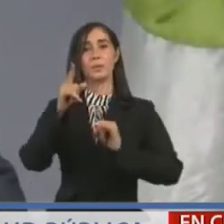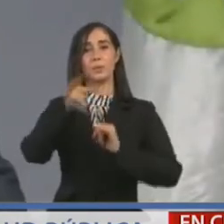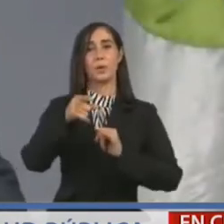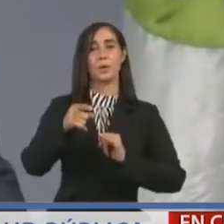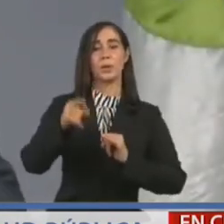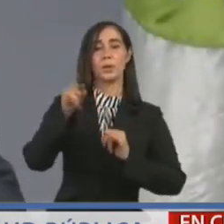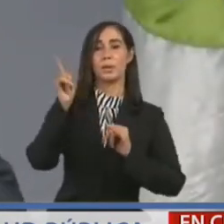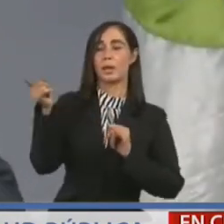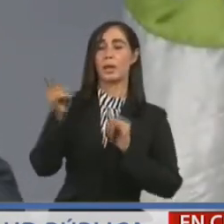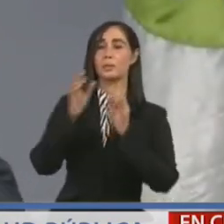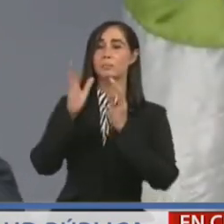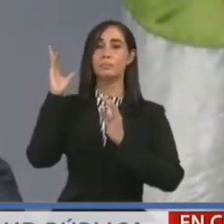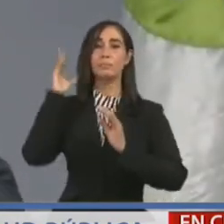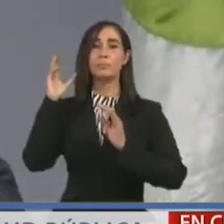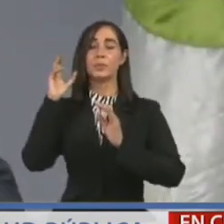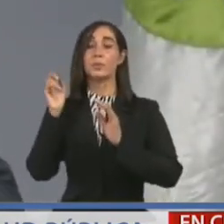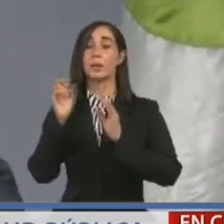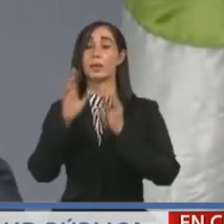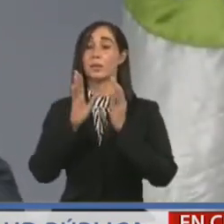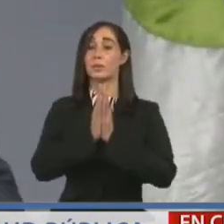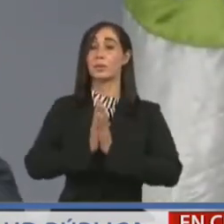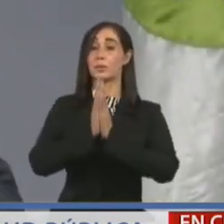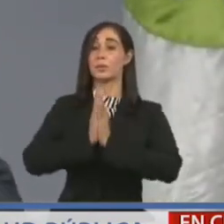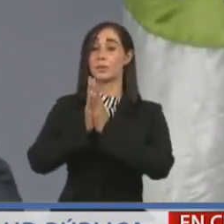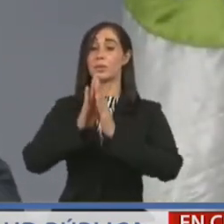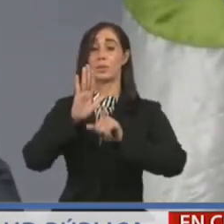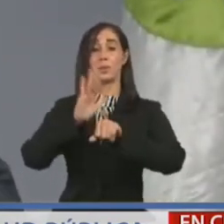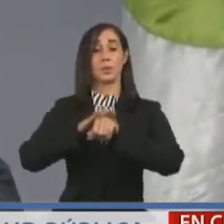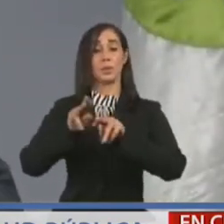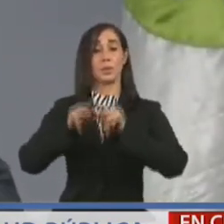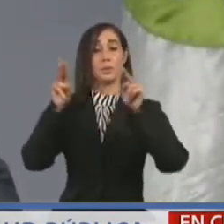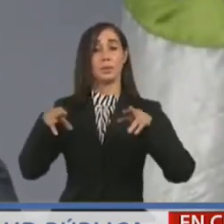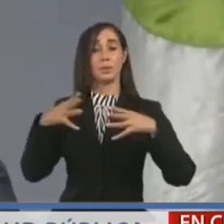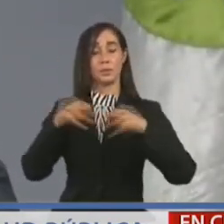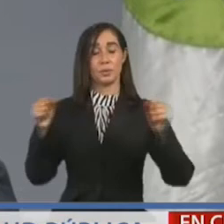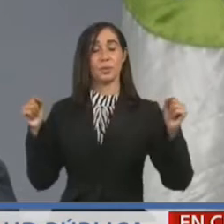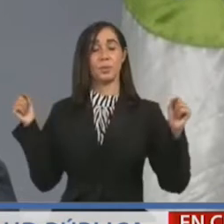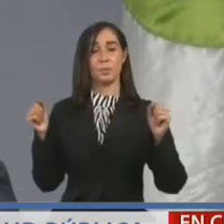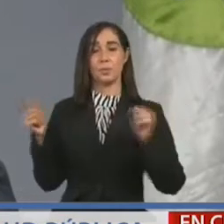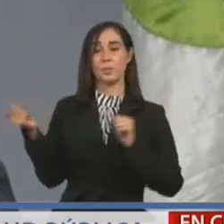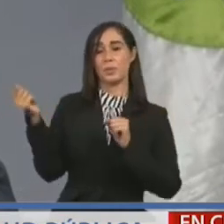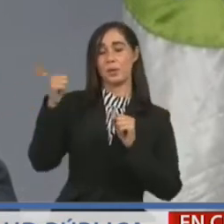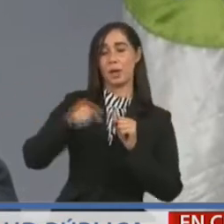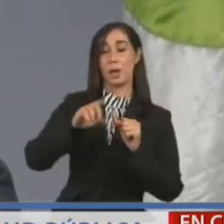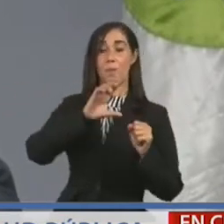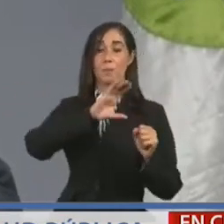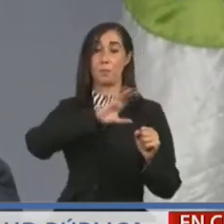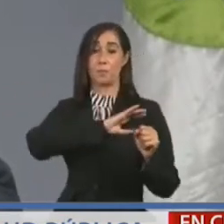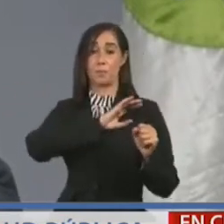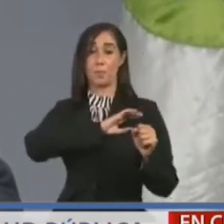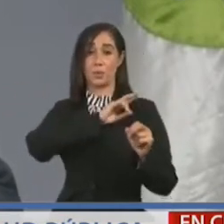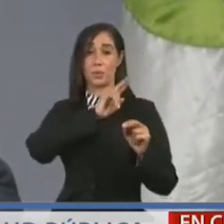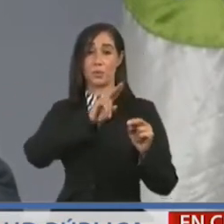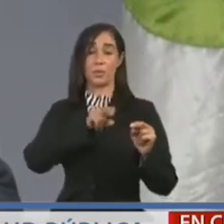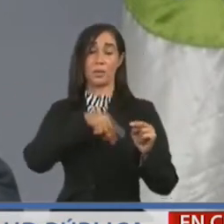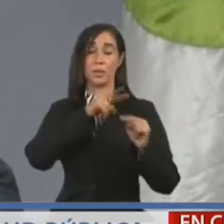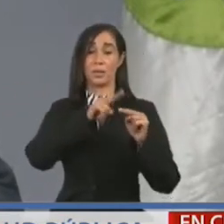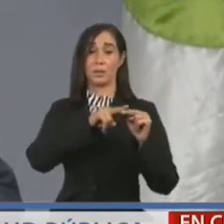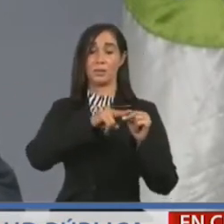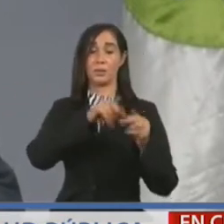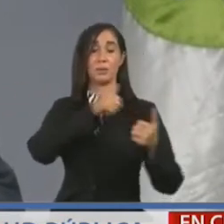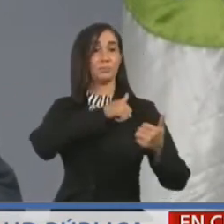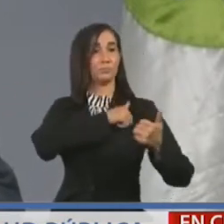escuchado la solicitud del Ministerio de Salud Pública y de todo el sector de salud, Policía Nacional y Fuerzas